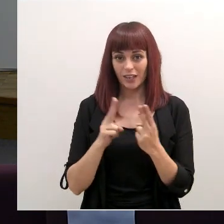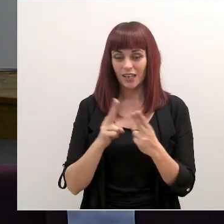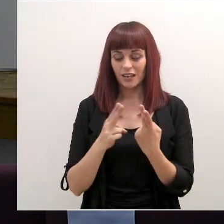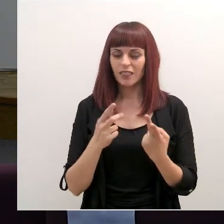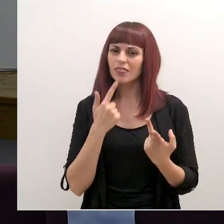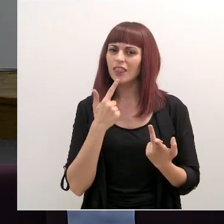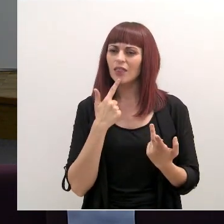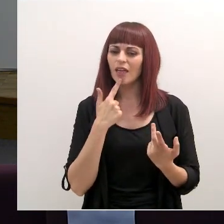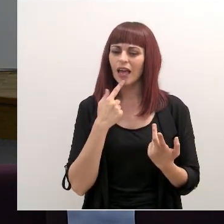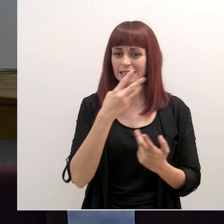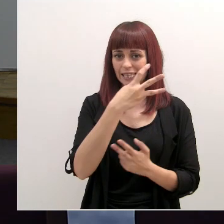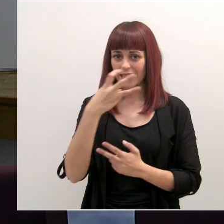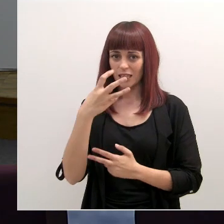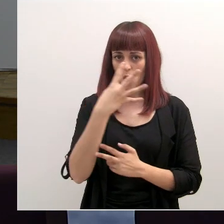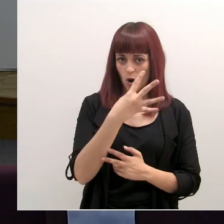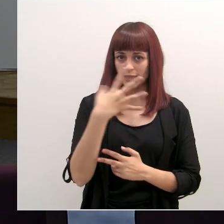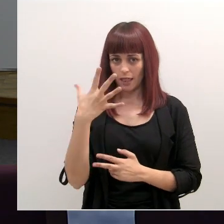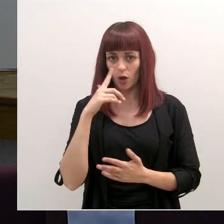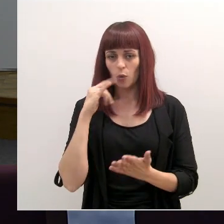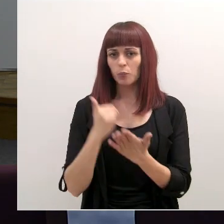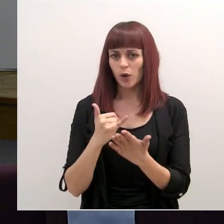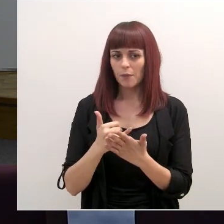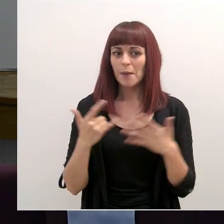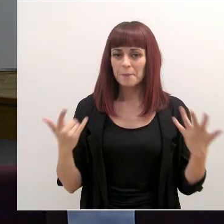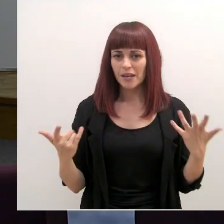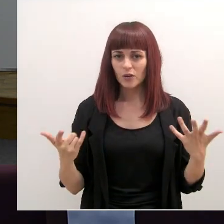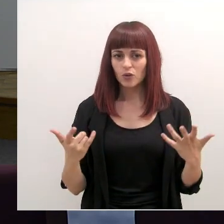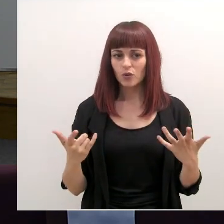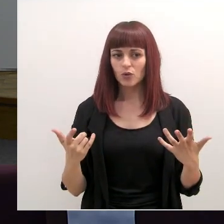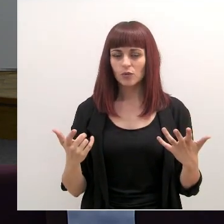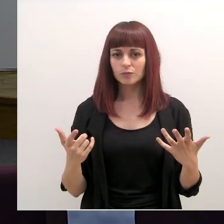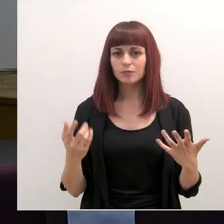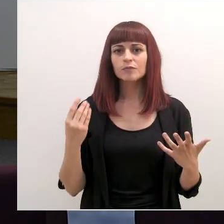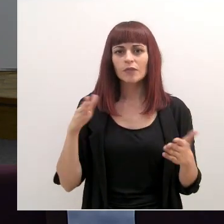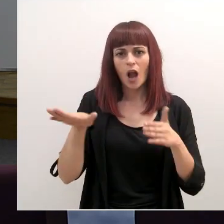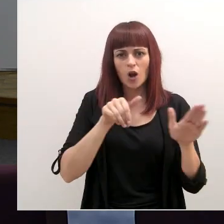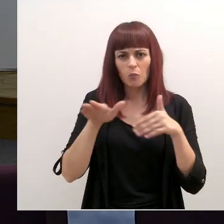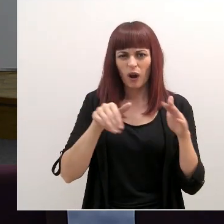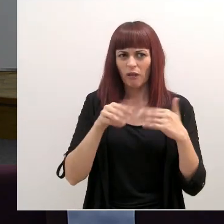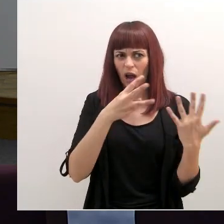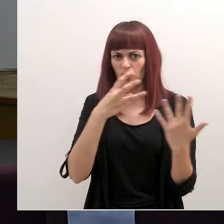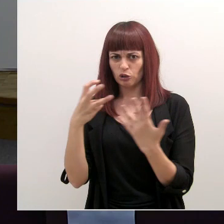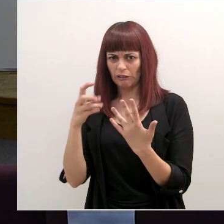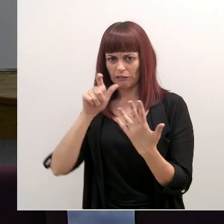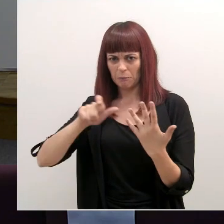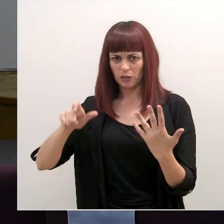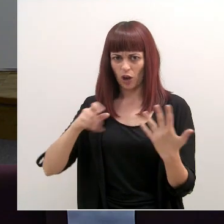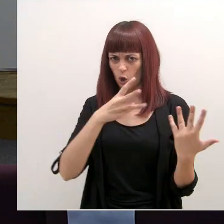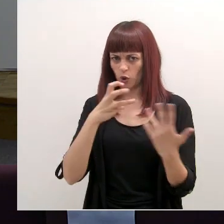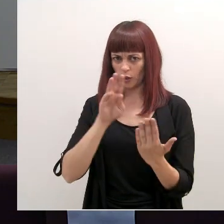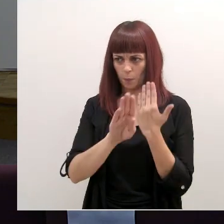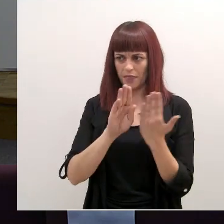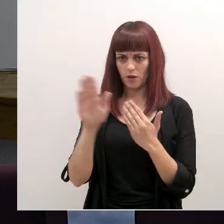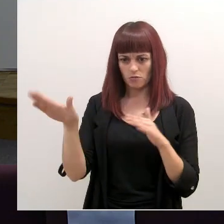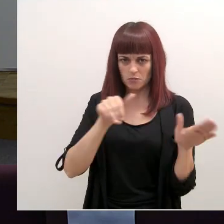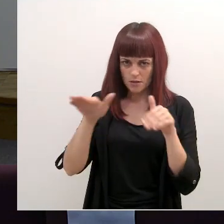habían realizado 345 pruebas, pero ciertamente se habían convocado se hablaba de 800 vecinos